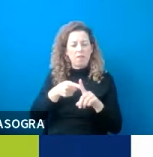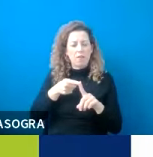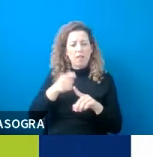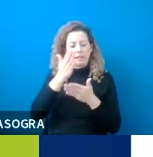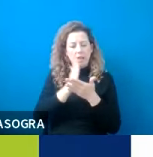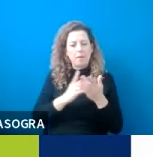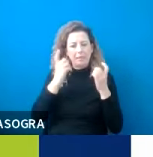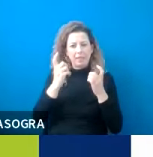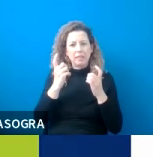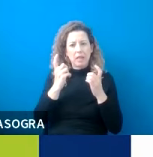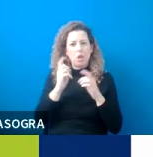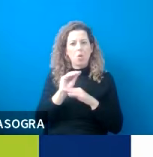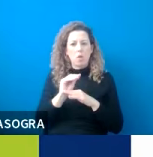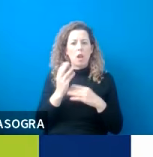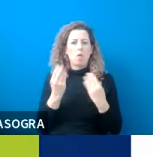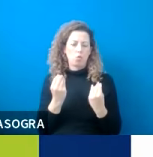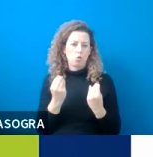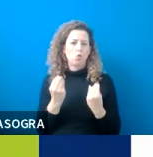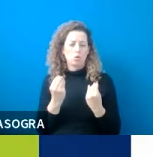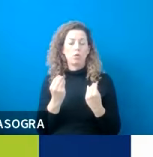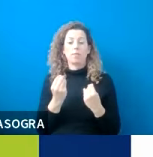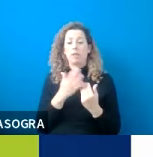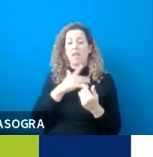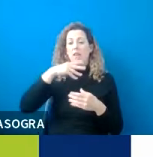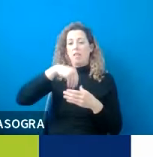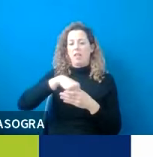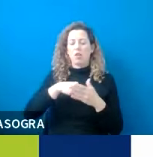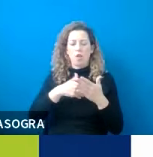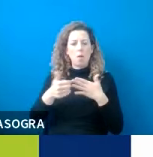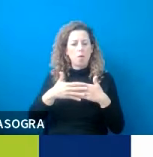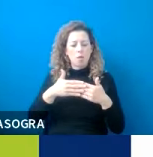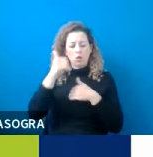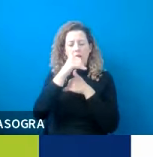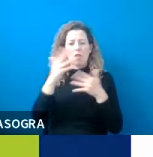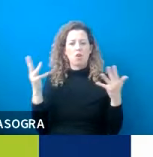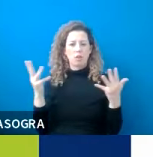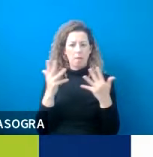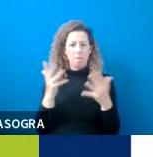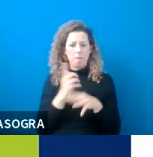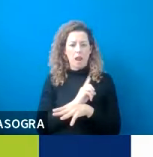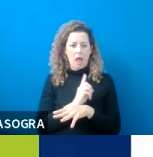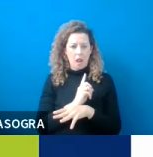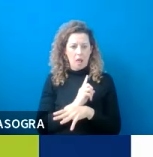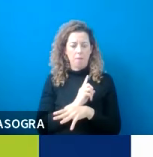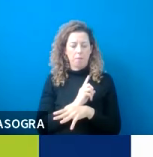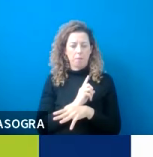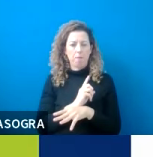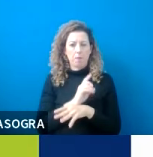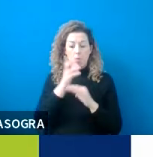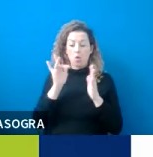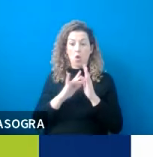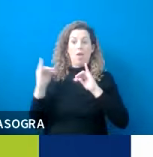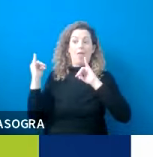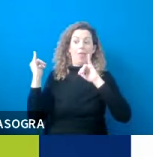cuidarla mucho y forma parte un poco del proceso de atención temprana, es decir, que ya desde el primer momento que llega